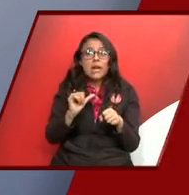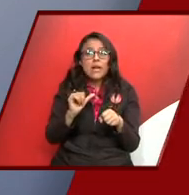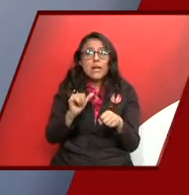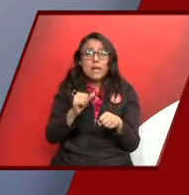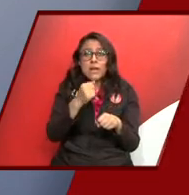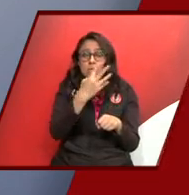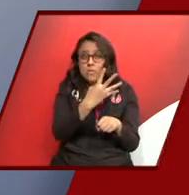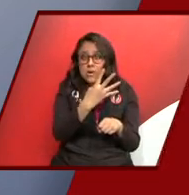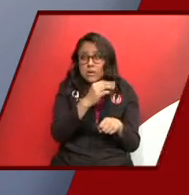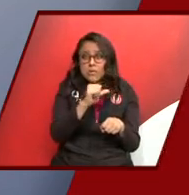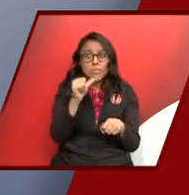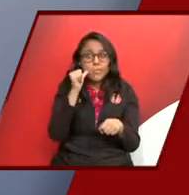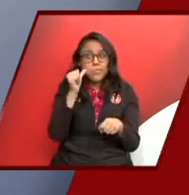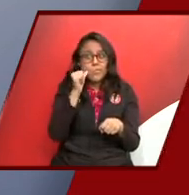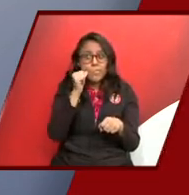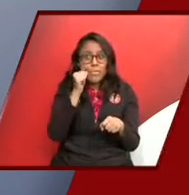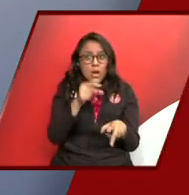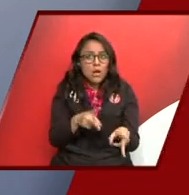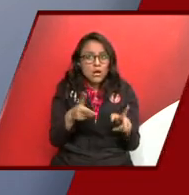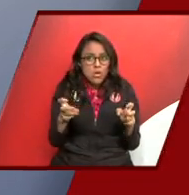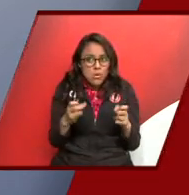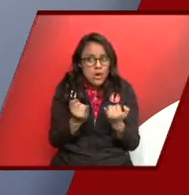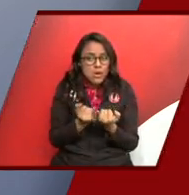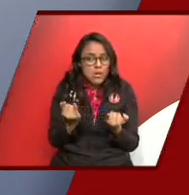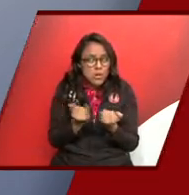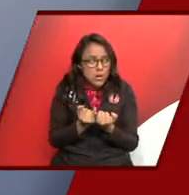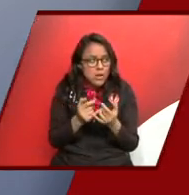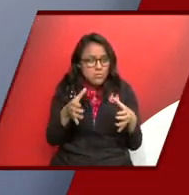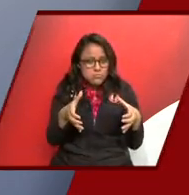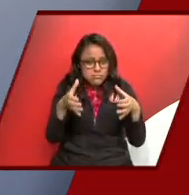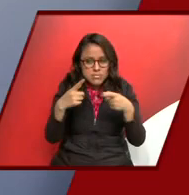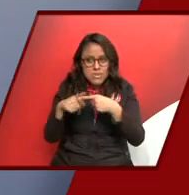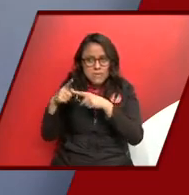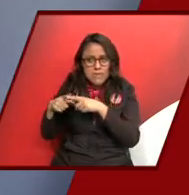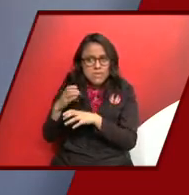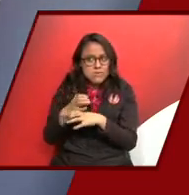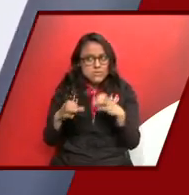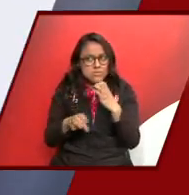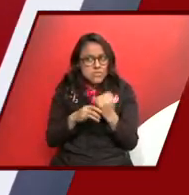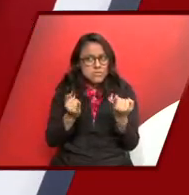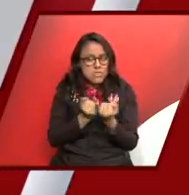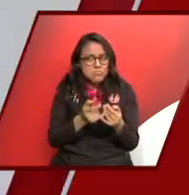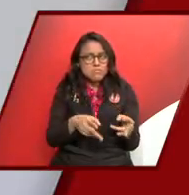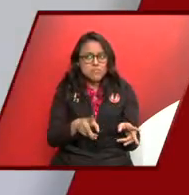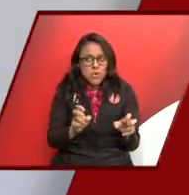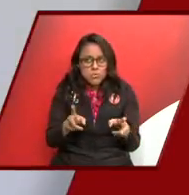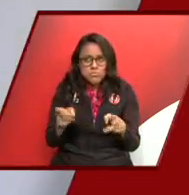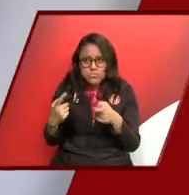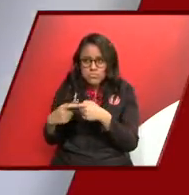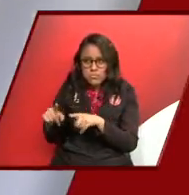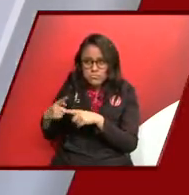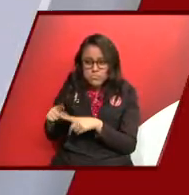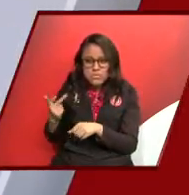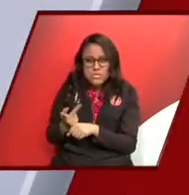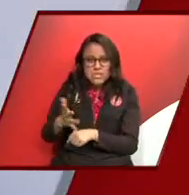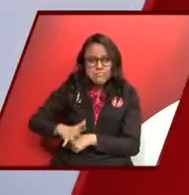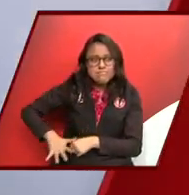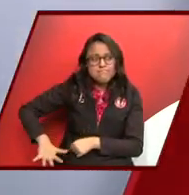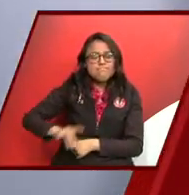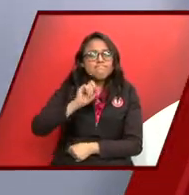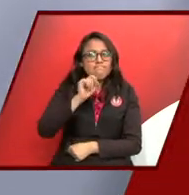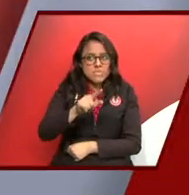las cuatro llantas de un vehículo, y así sucesivamente habíamos tenido una serie de acontecimientos de este